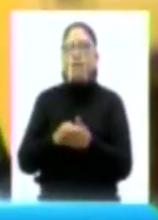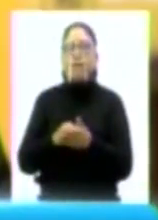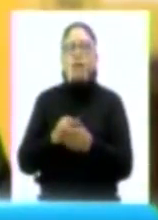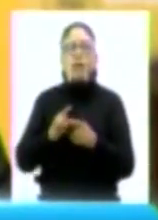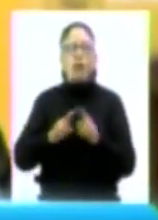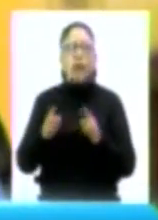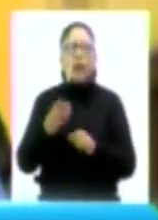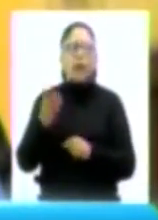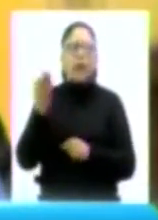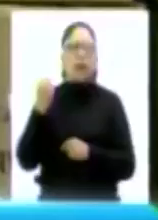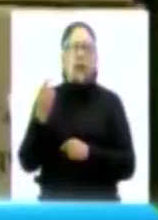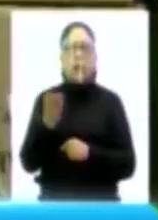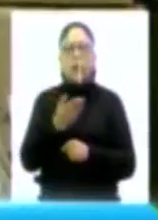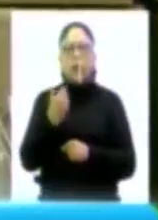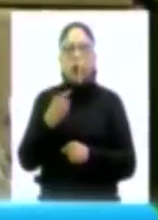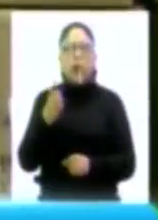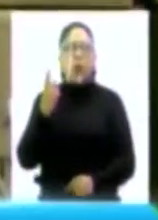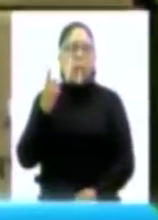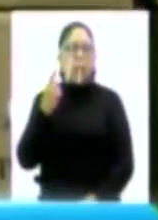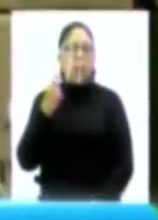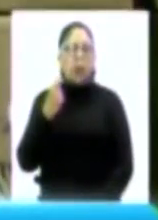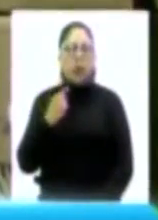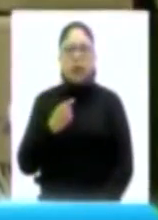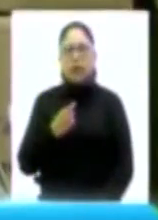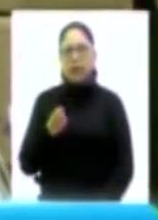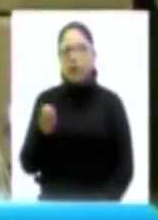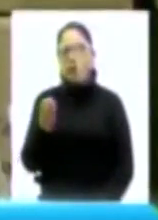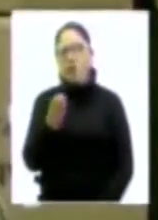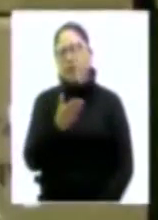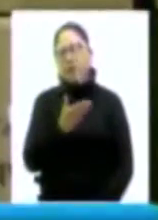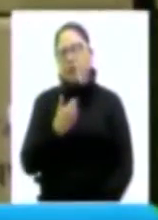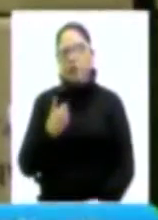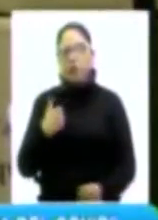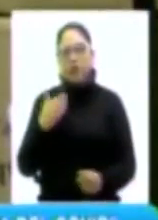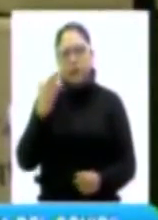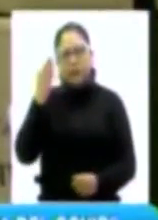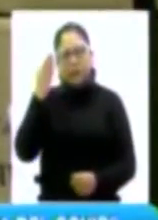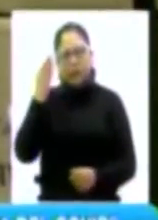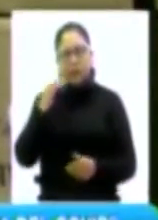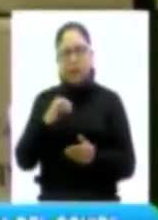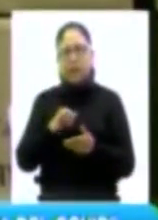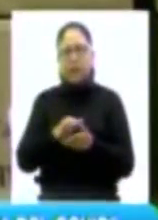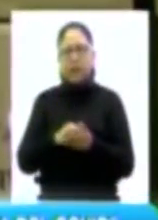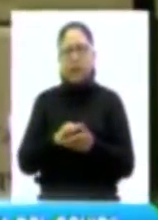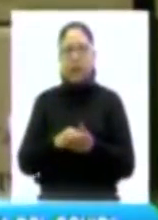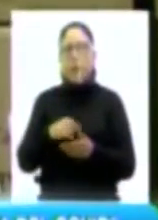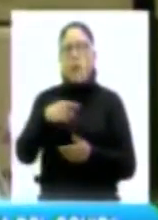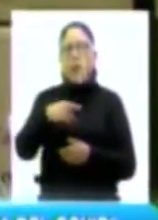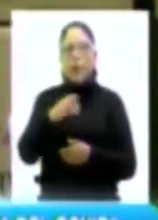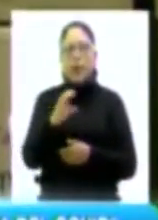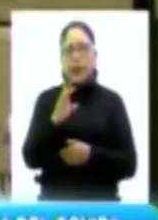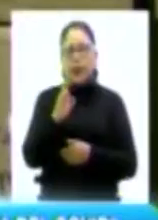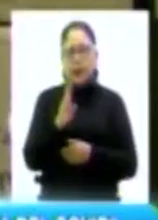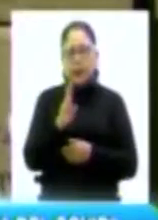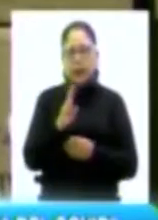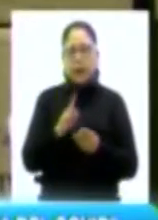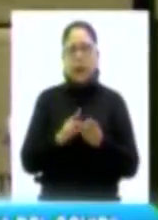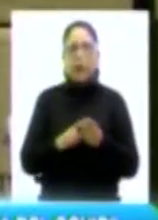anteriores, como ustedes ya conocen con demasía, porque mucho se habló de las PCR,